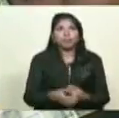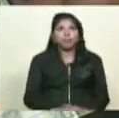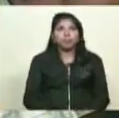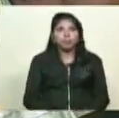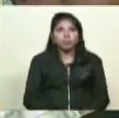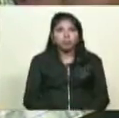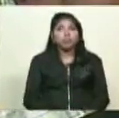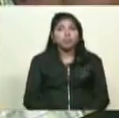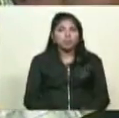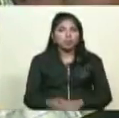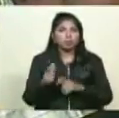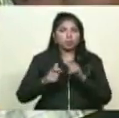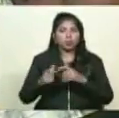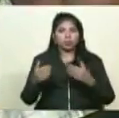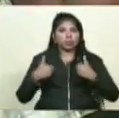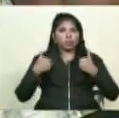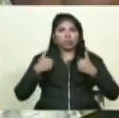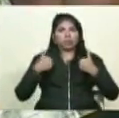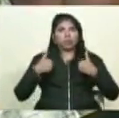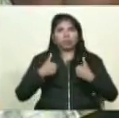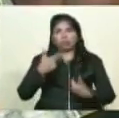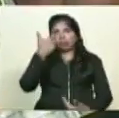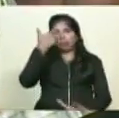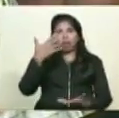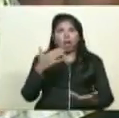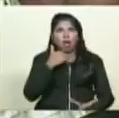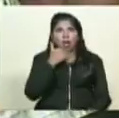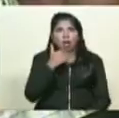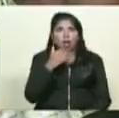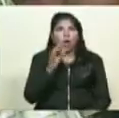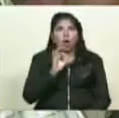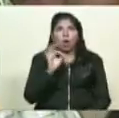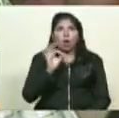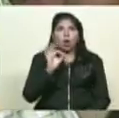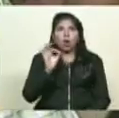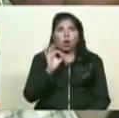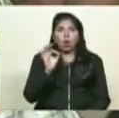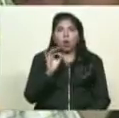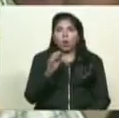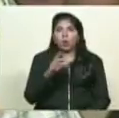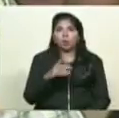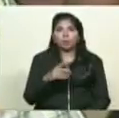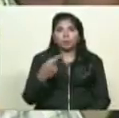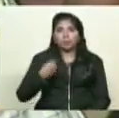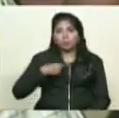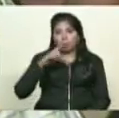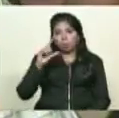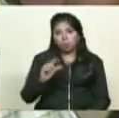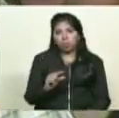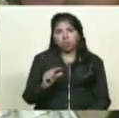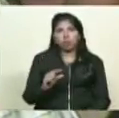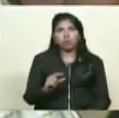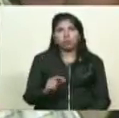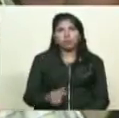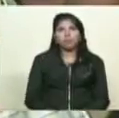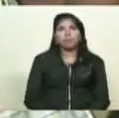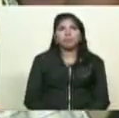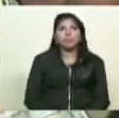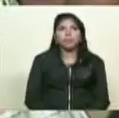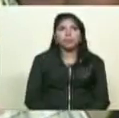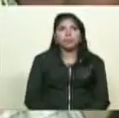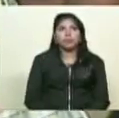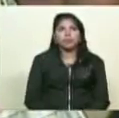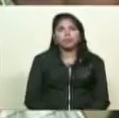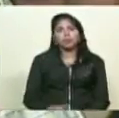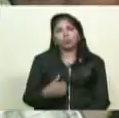visto atacadas o mermadas sus reivindicaciones laborales. Ahí hemos hecho un trabajo y los